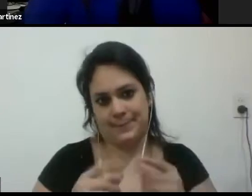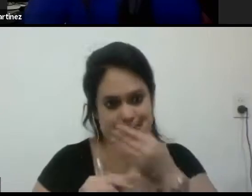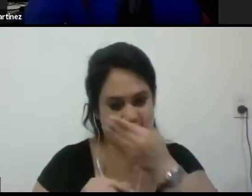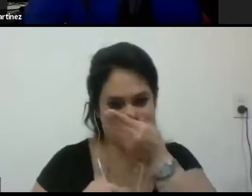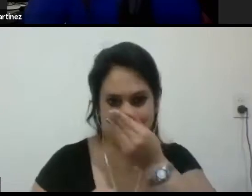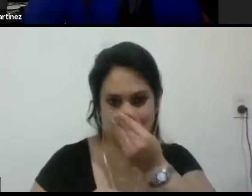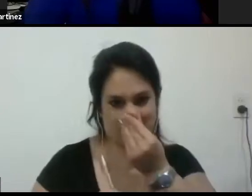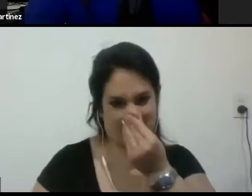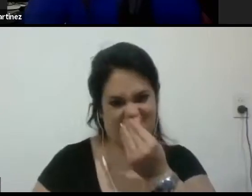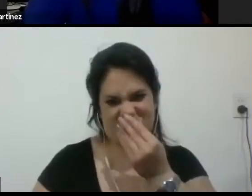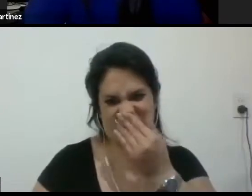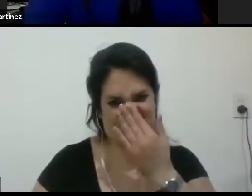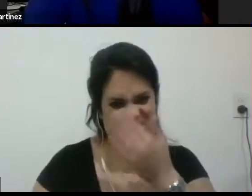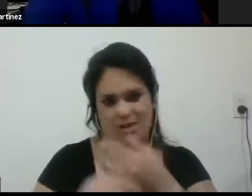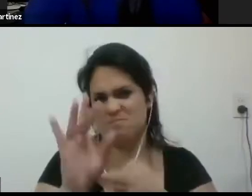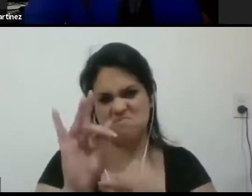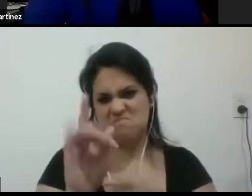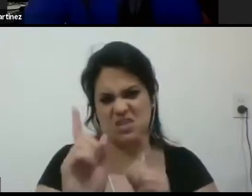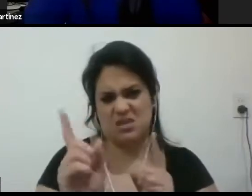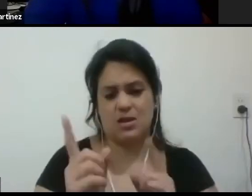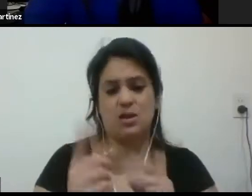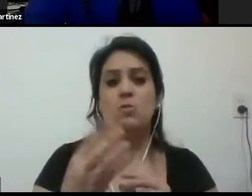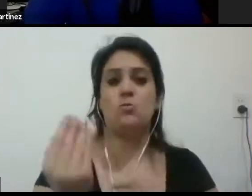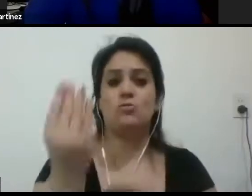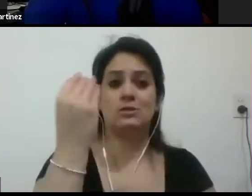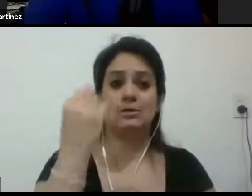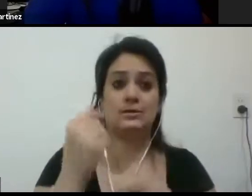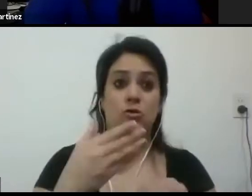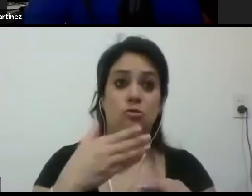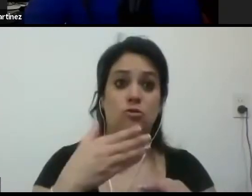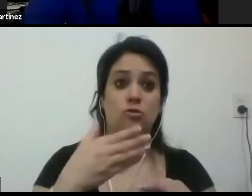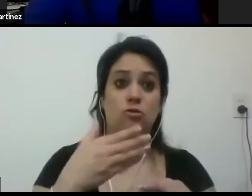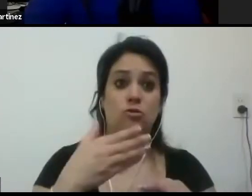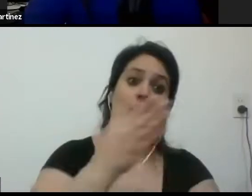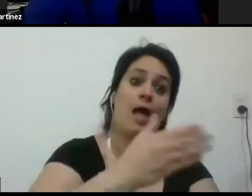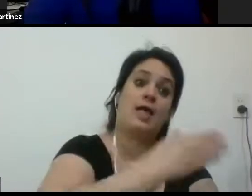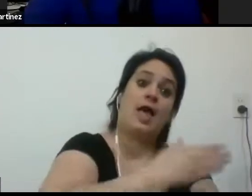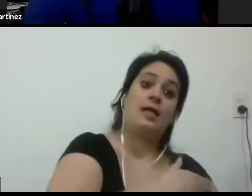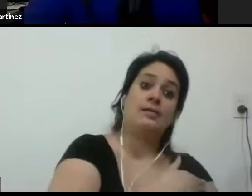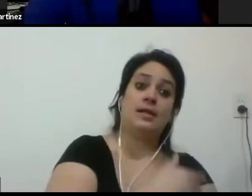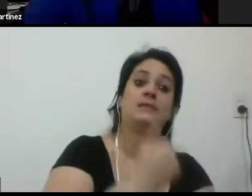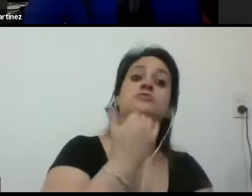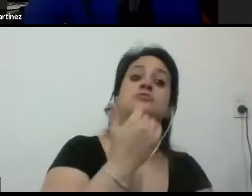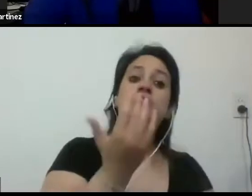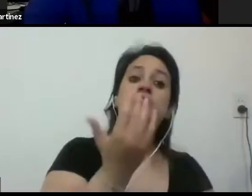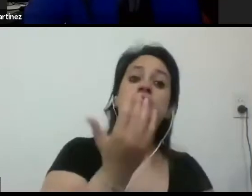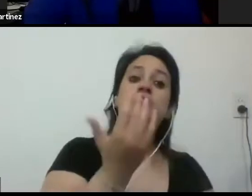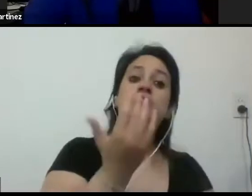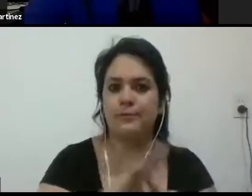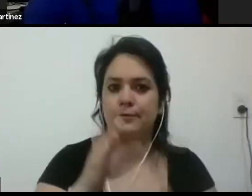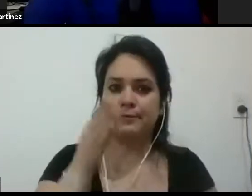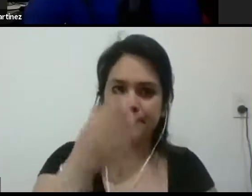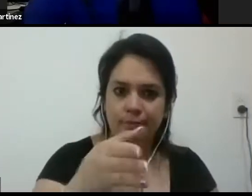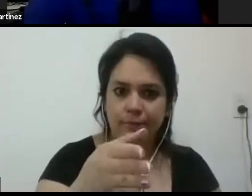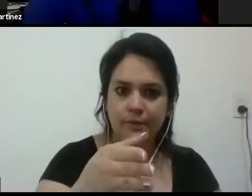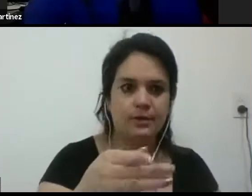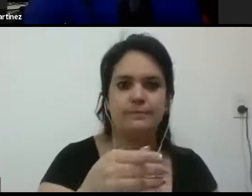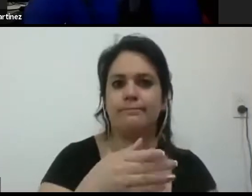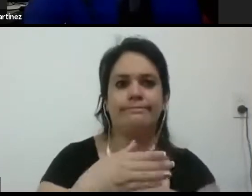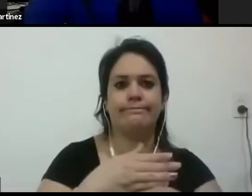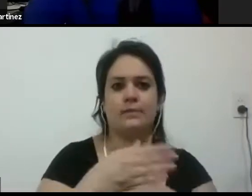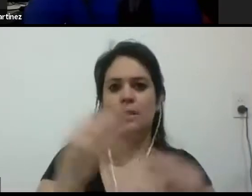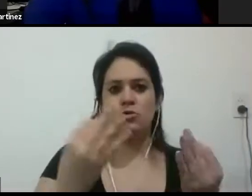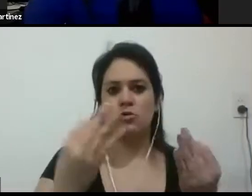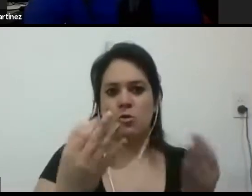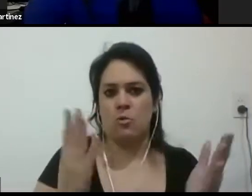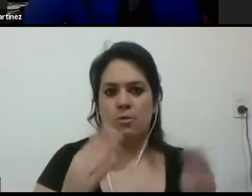no hay mayor dificultad pero muchas veces cuando compran cuchillos con anterioridad después resulta que no es el más ventajoso al momento